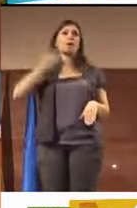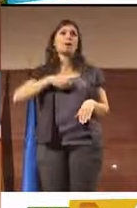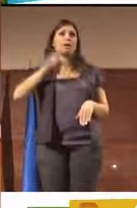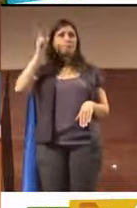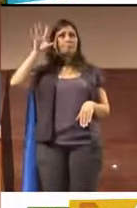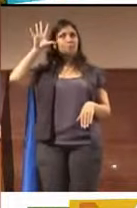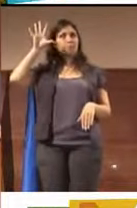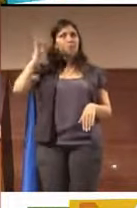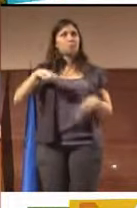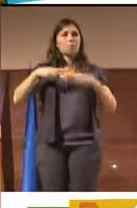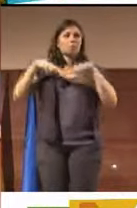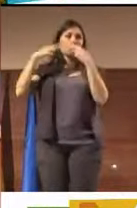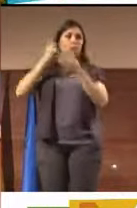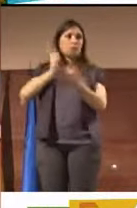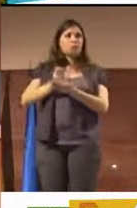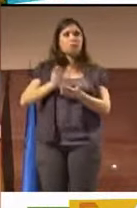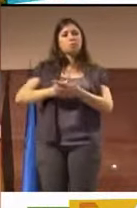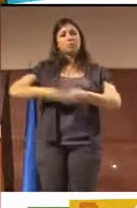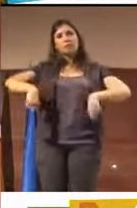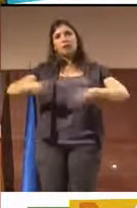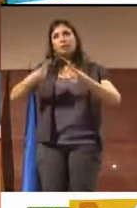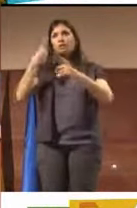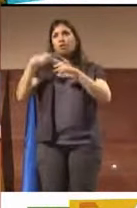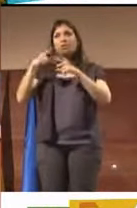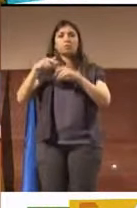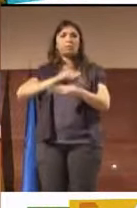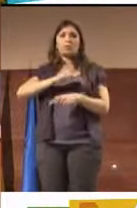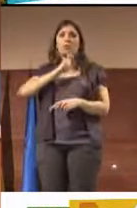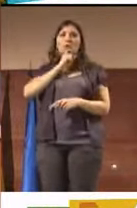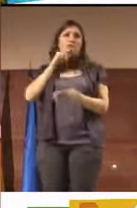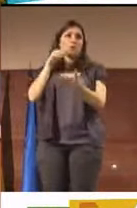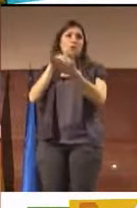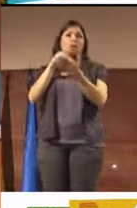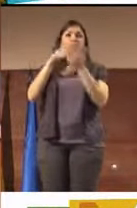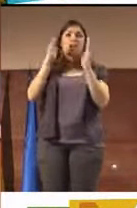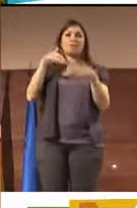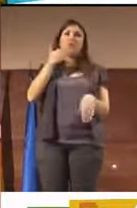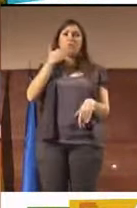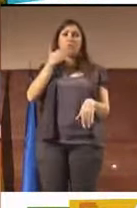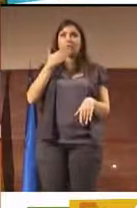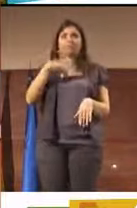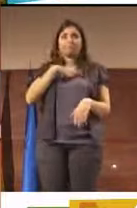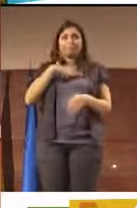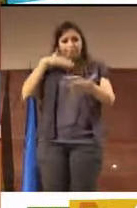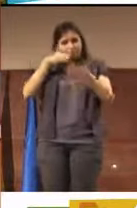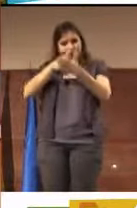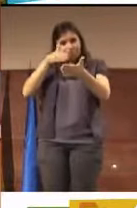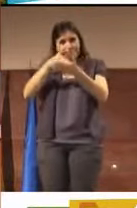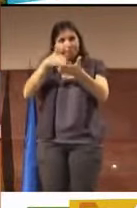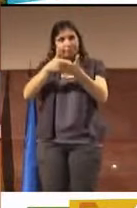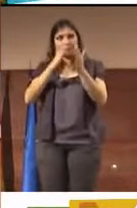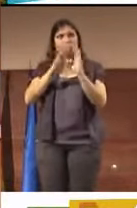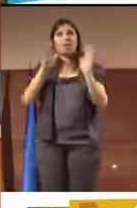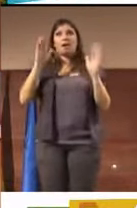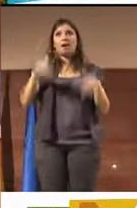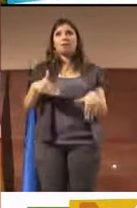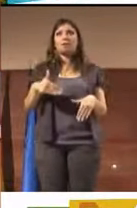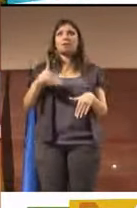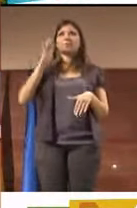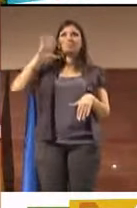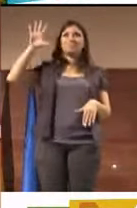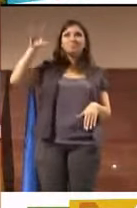los aranceles, la dificultad en el acceso a todo esto, nos hace que tengamos un freno, para poder encontrar